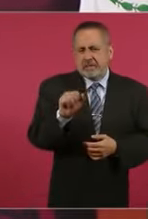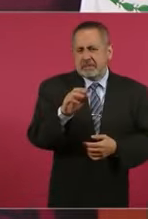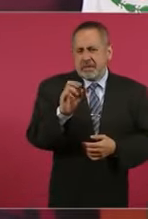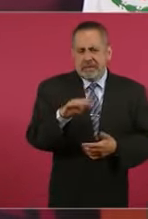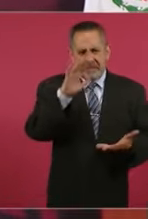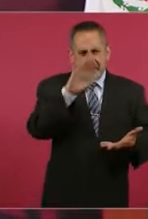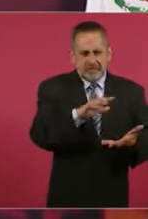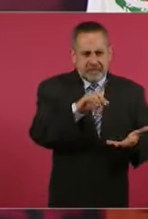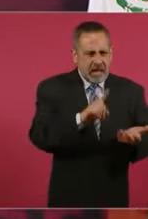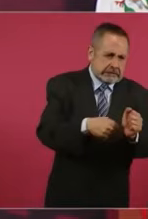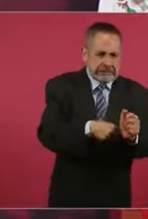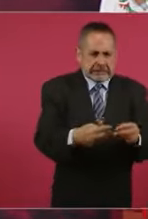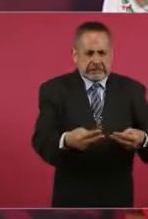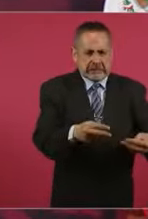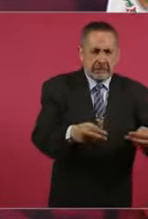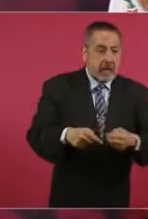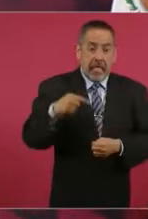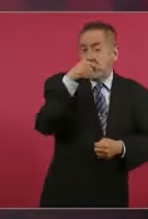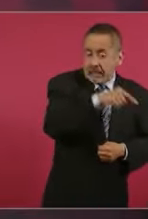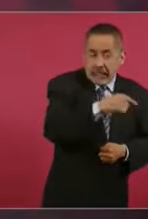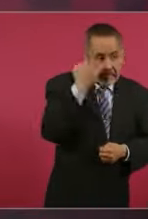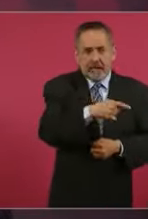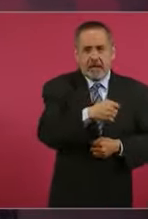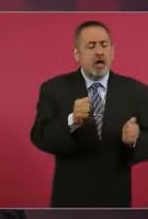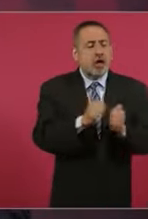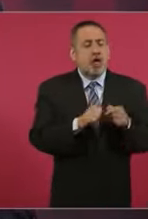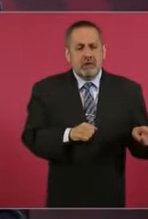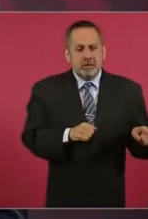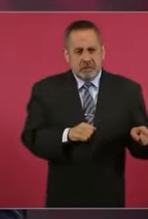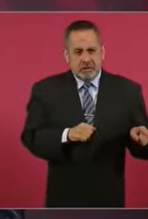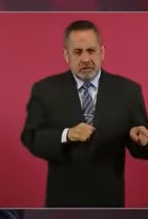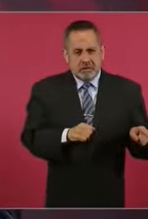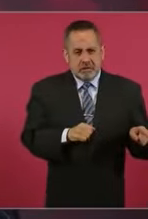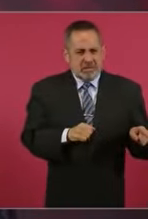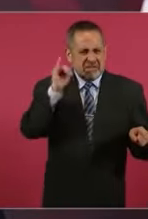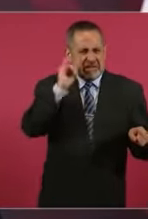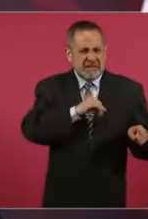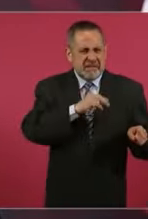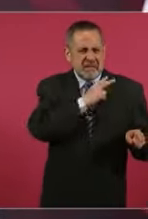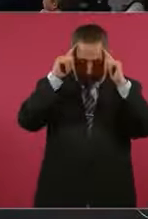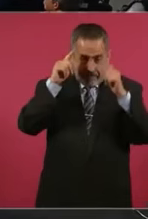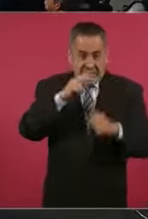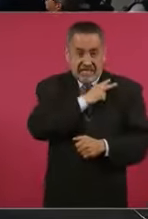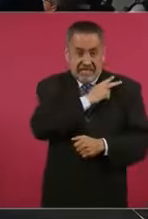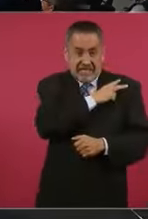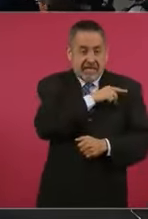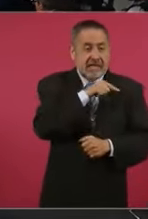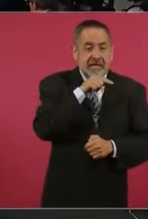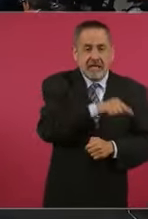y quedaron atrapados niños, inventan con un almirante de Marina,